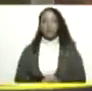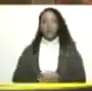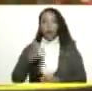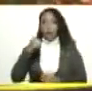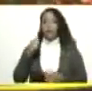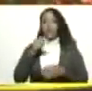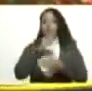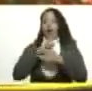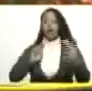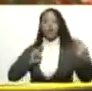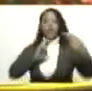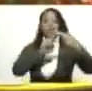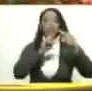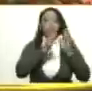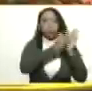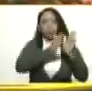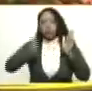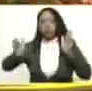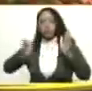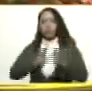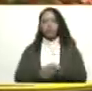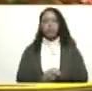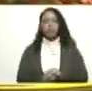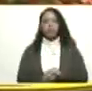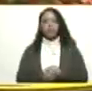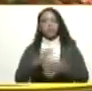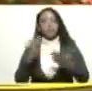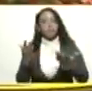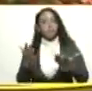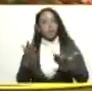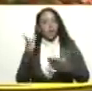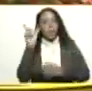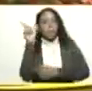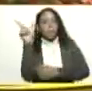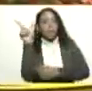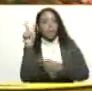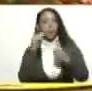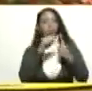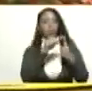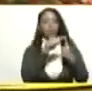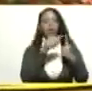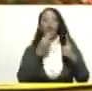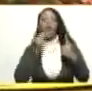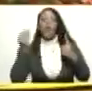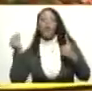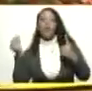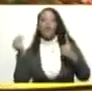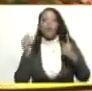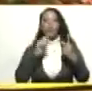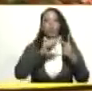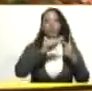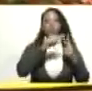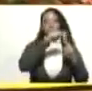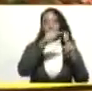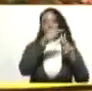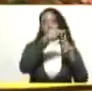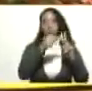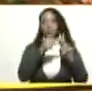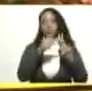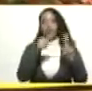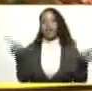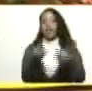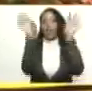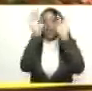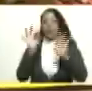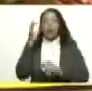gran encuentro de organización entre el PSUV y la juventud. Igualmente la compañera